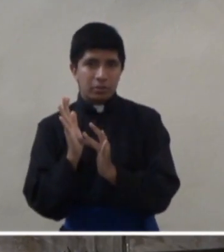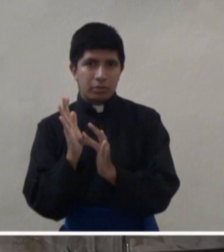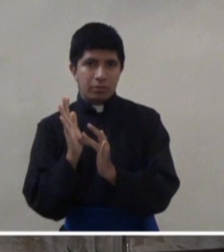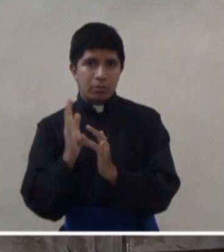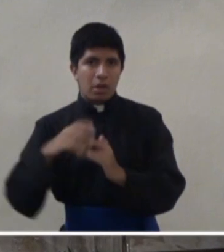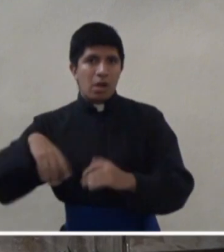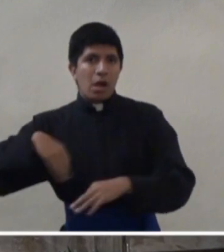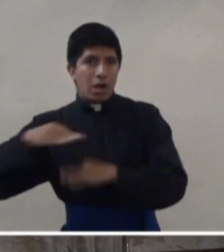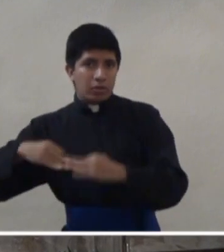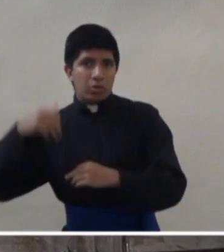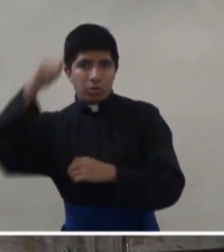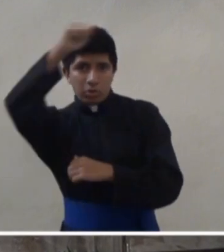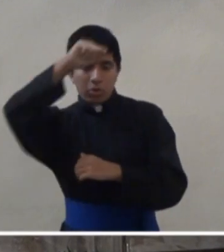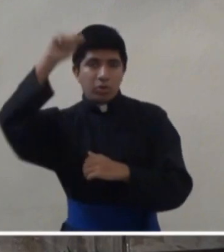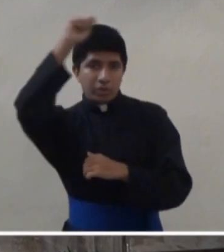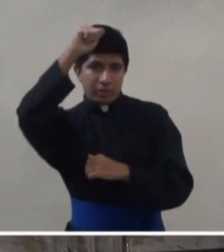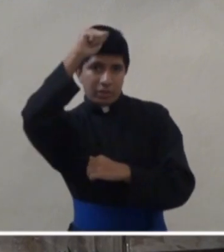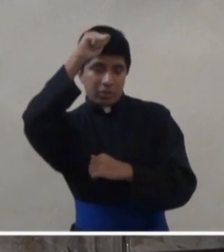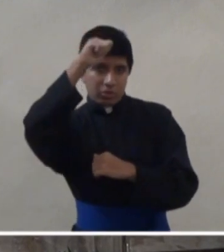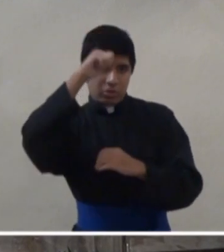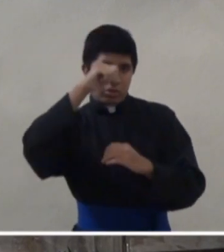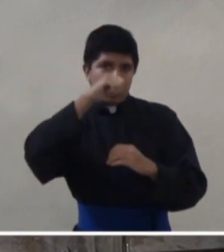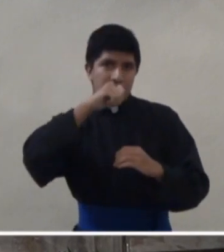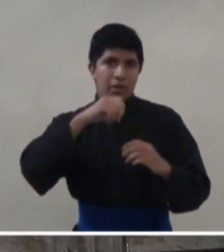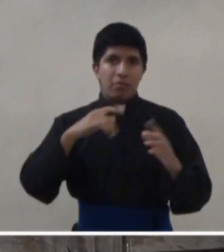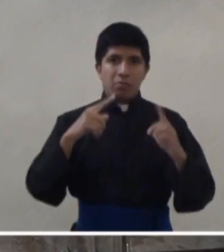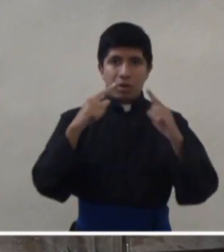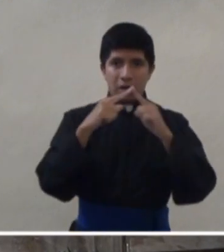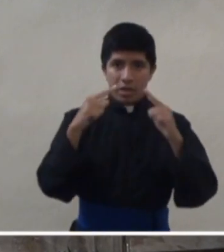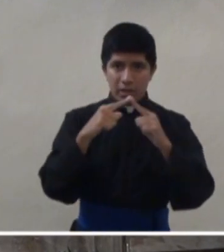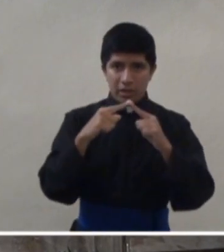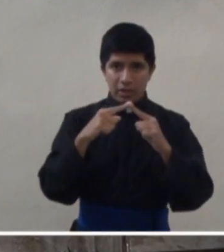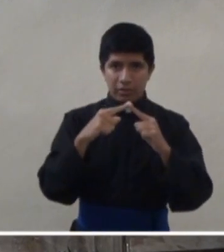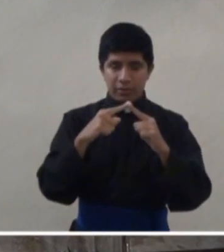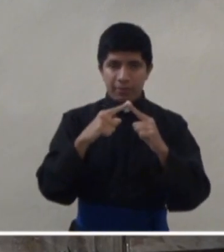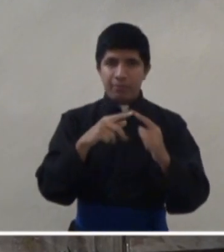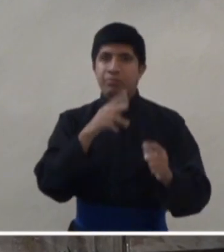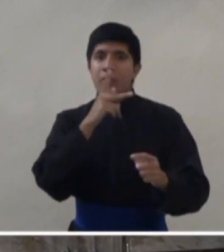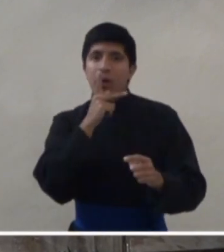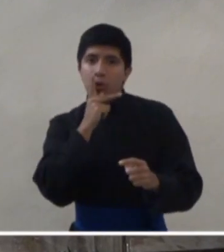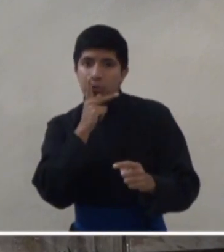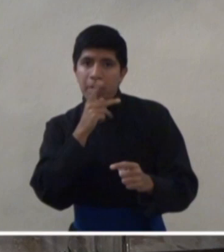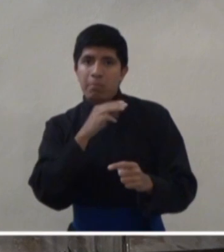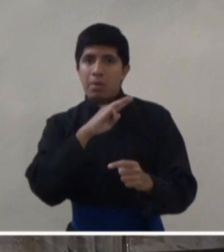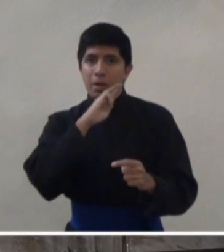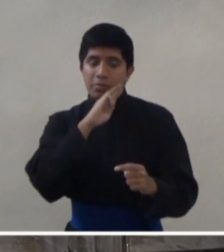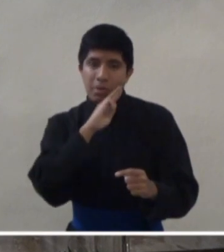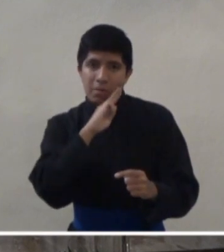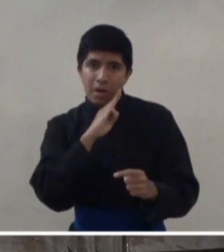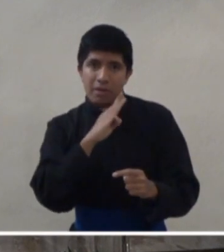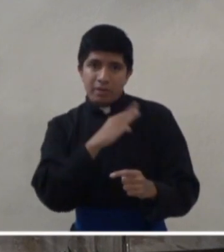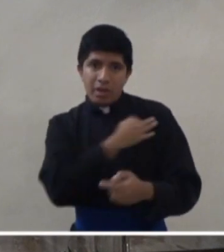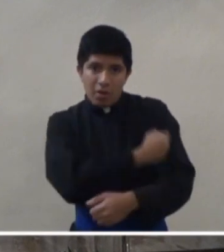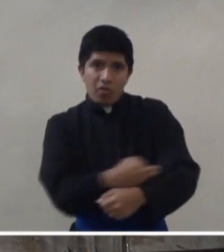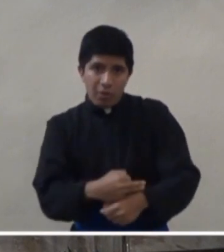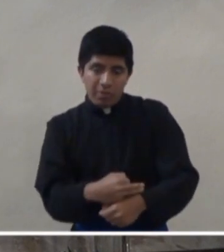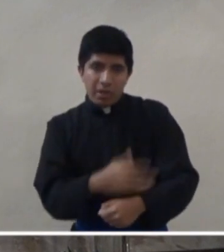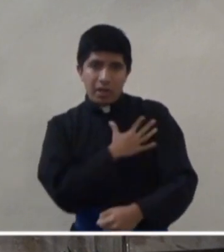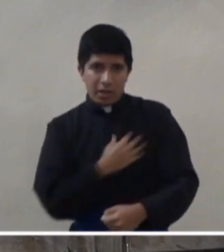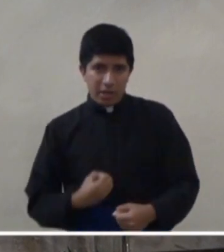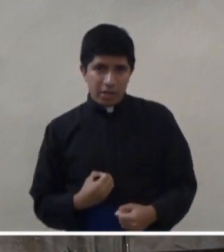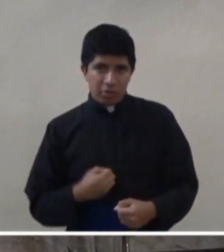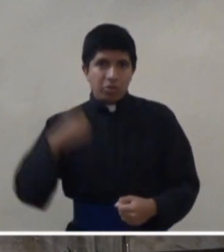a la comunidad que se nos ha asignado, a los padres de familia, con respecto a los hijos,